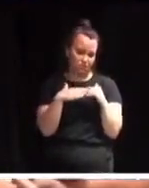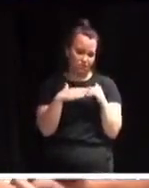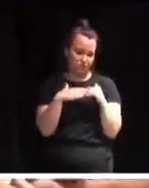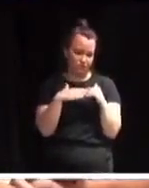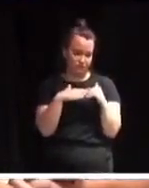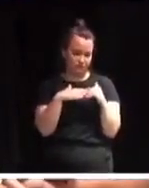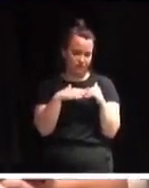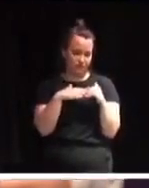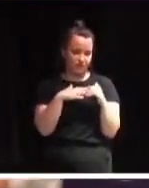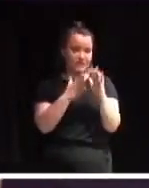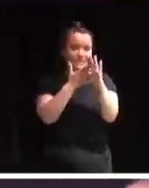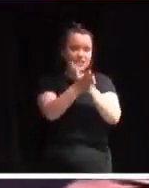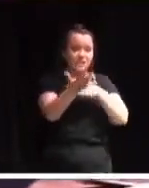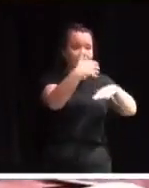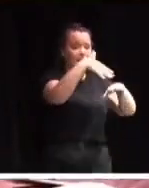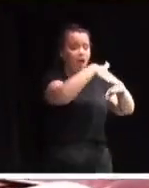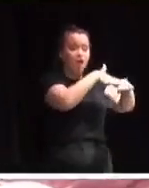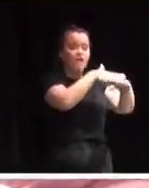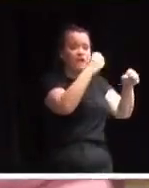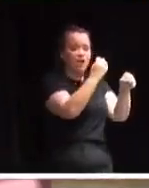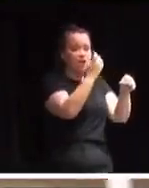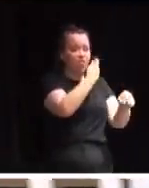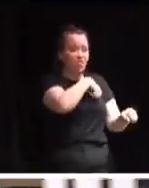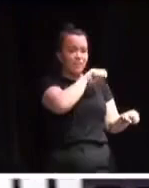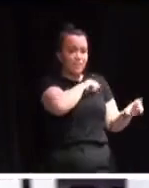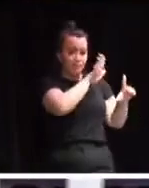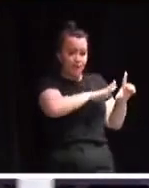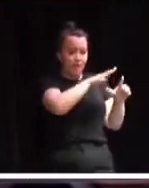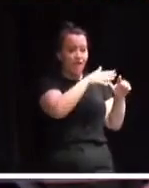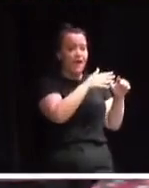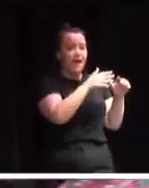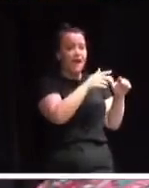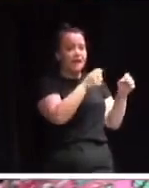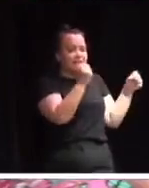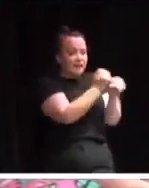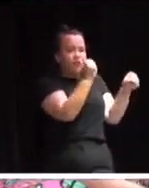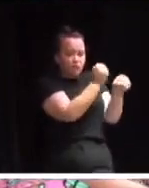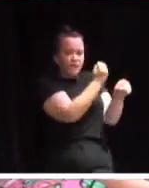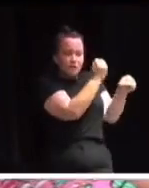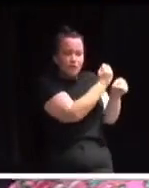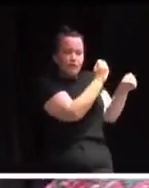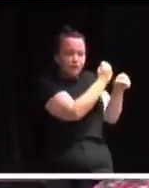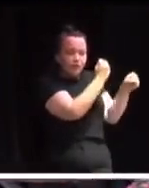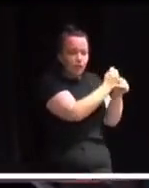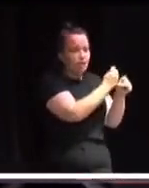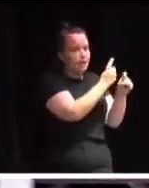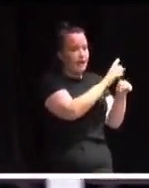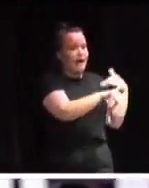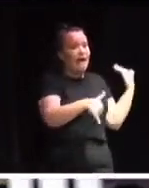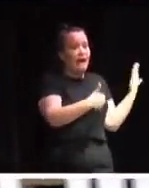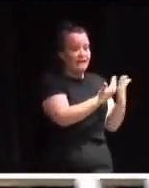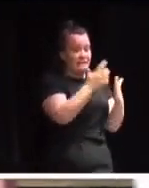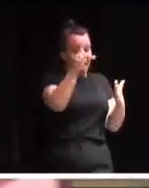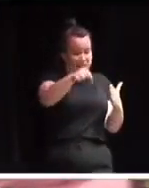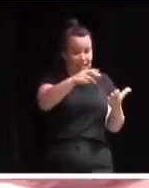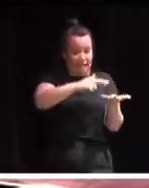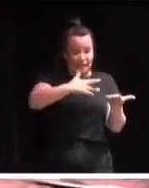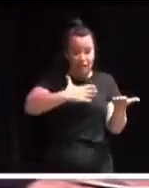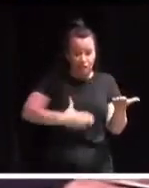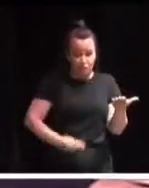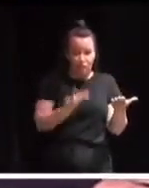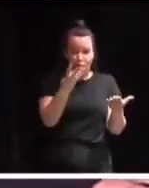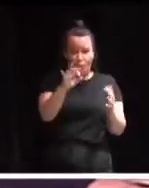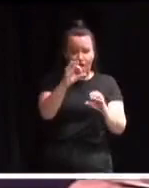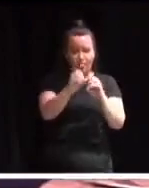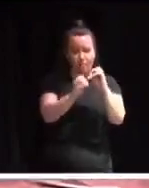ha sido el trabajo del gobierno de España el Ministerio de trabajo de la compañera Yolanda Díaz el que ha hecho que a más del 40% de